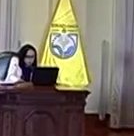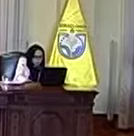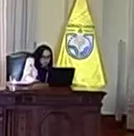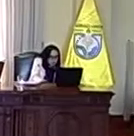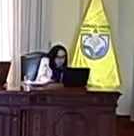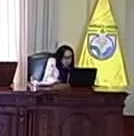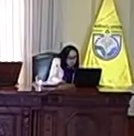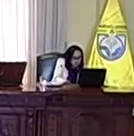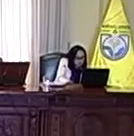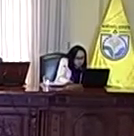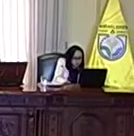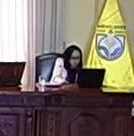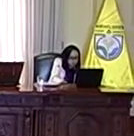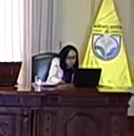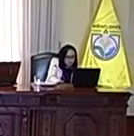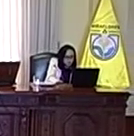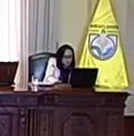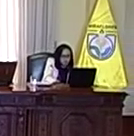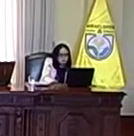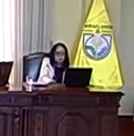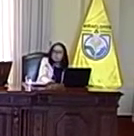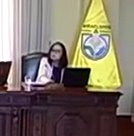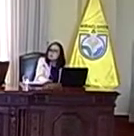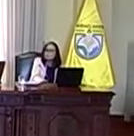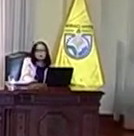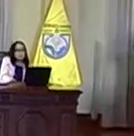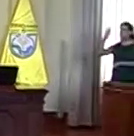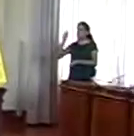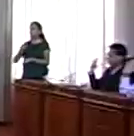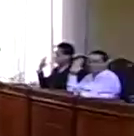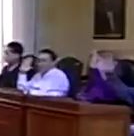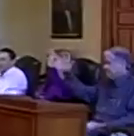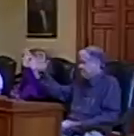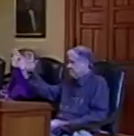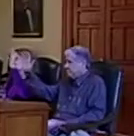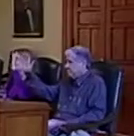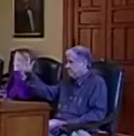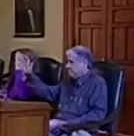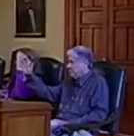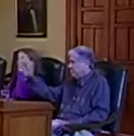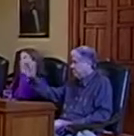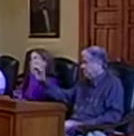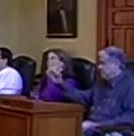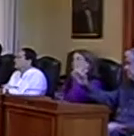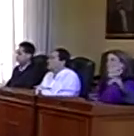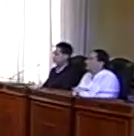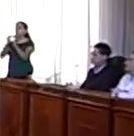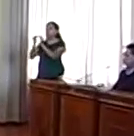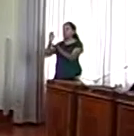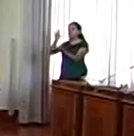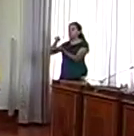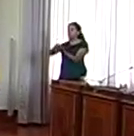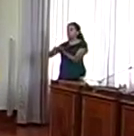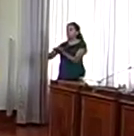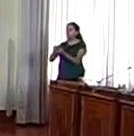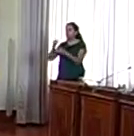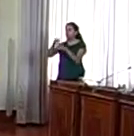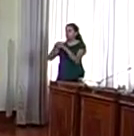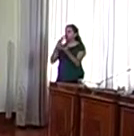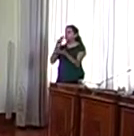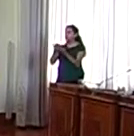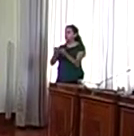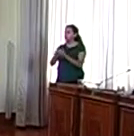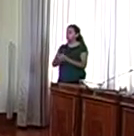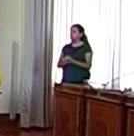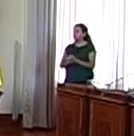sírvanse expresarlo levantando la mano. Se aprueba por unanimidad de votos. Muchas gracias. Regidora, usted